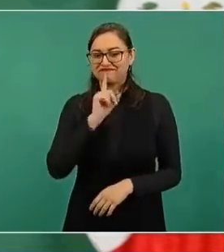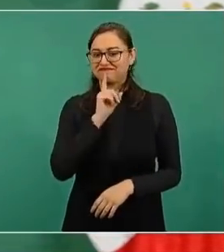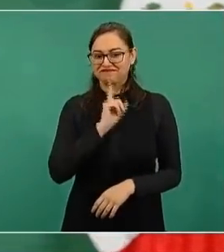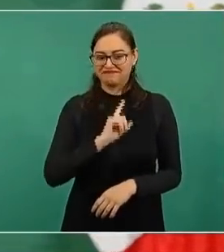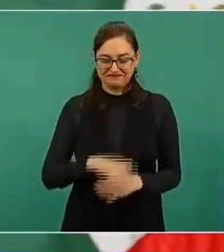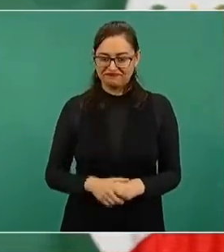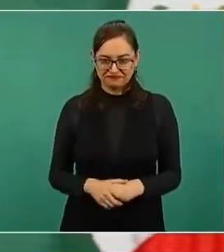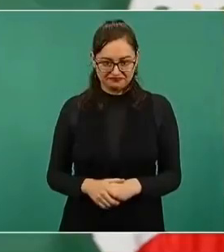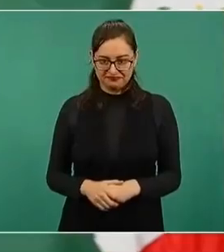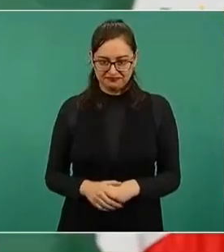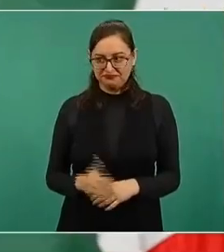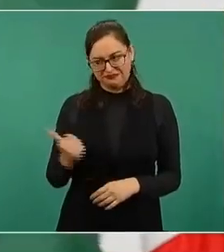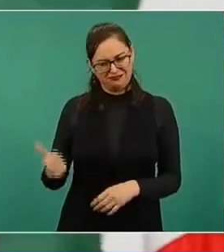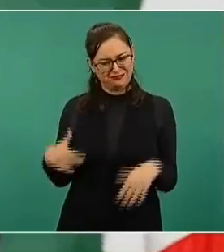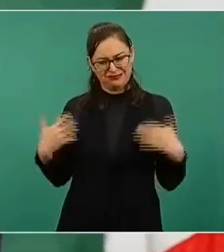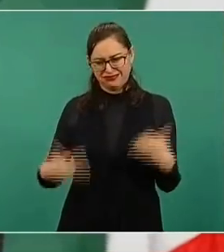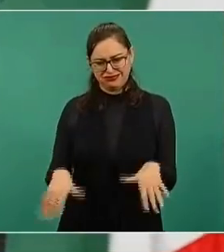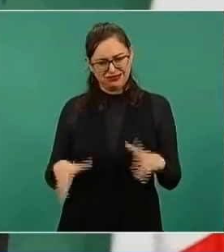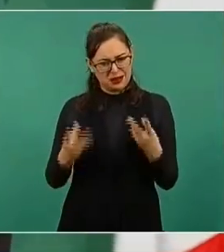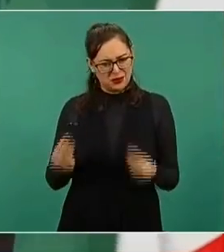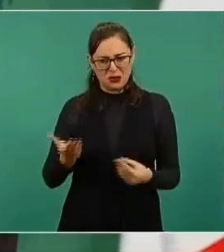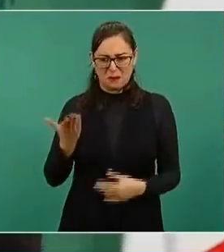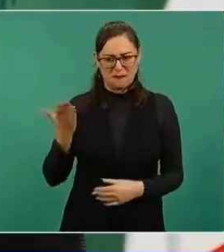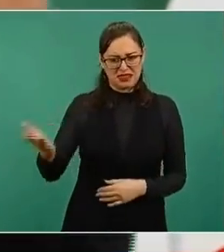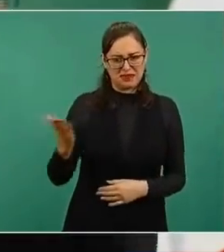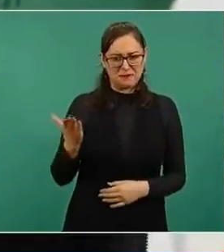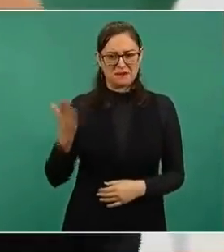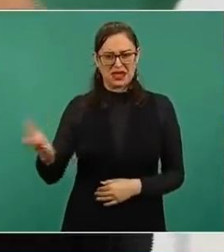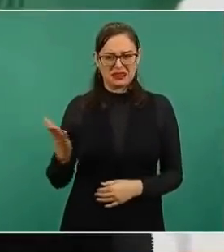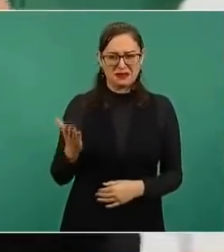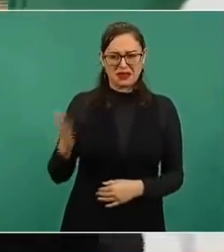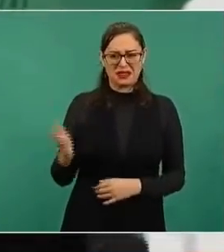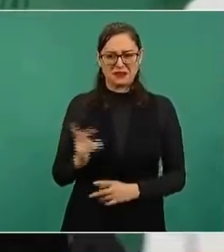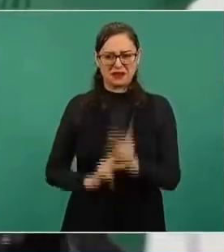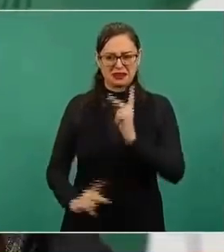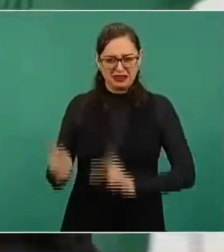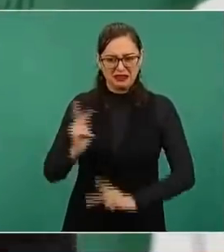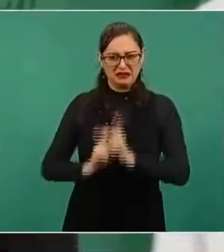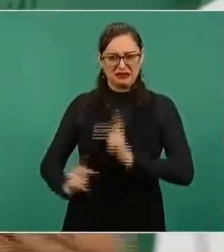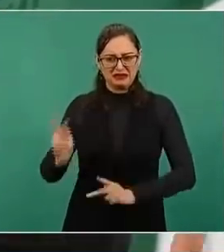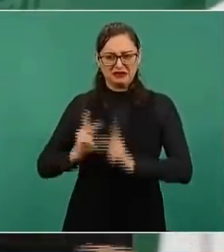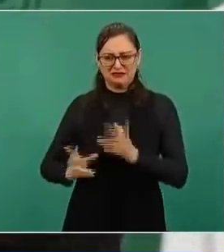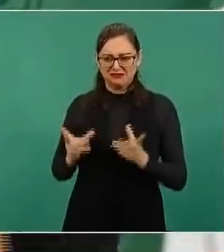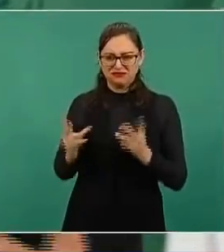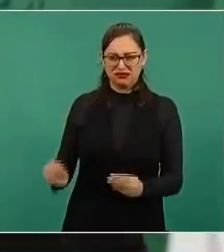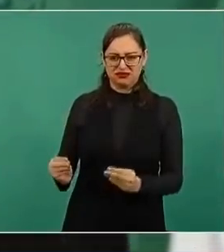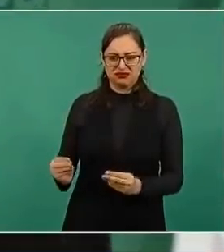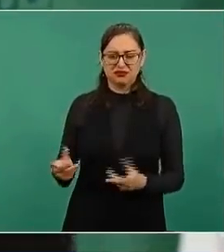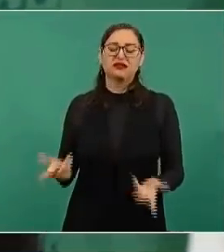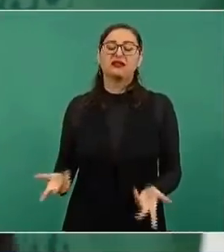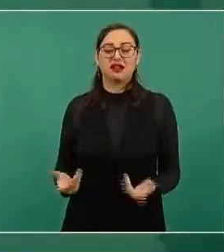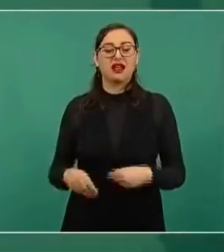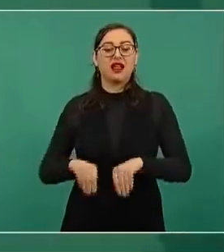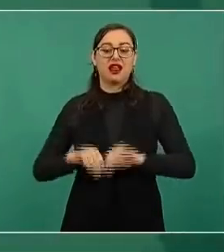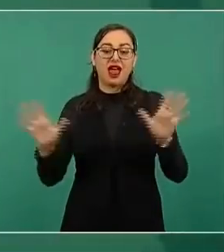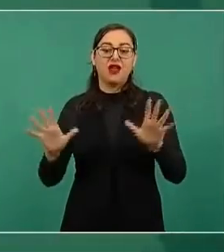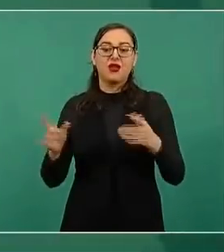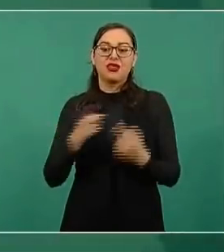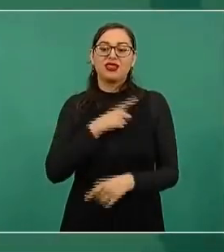más endeudaron al país. Son de esos mitos que se van creando. Desde luego hay que conocer la